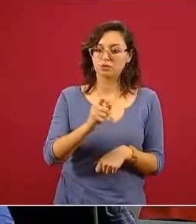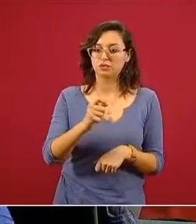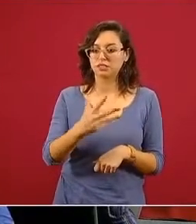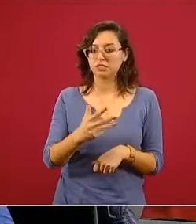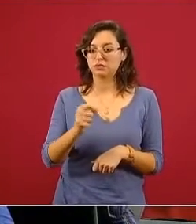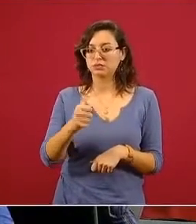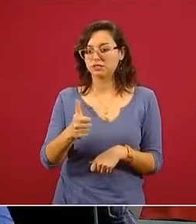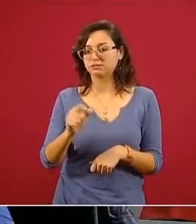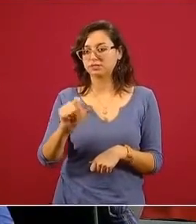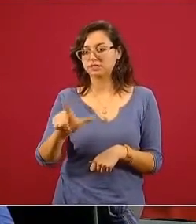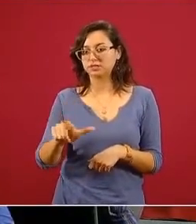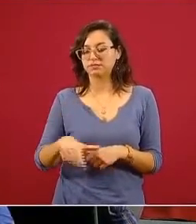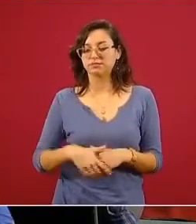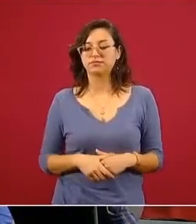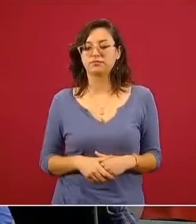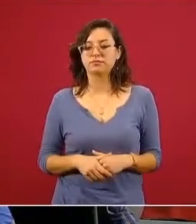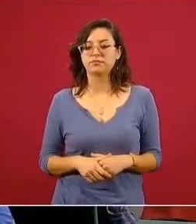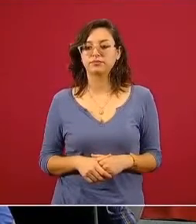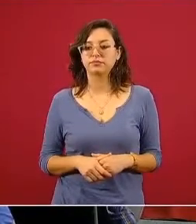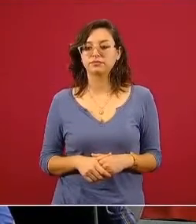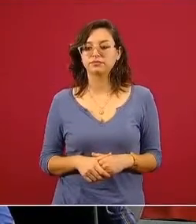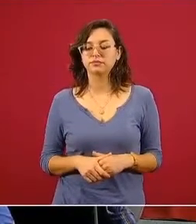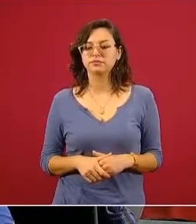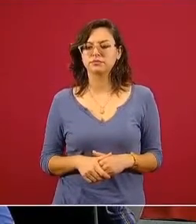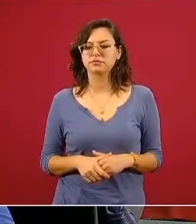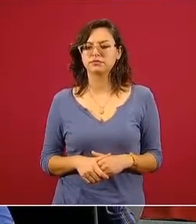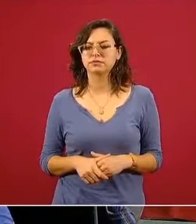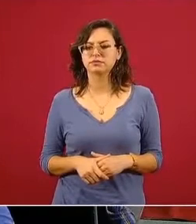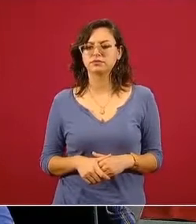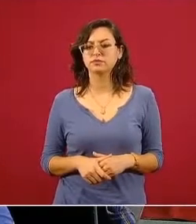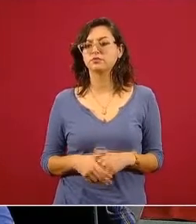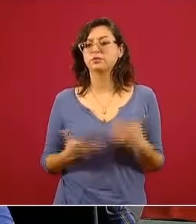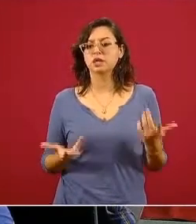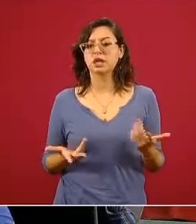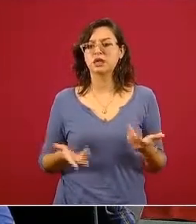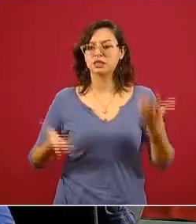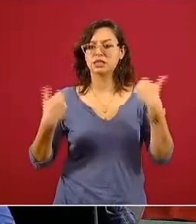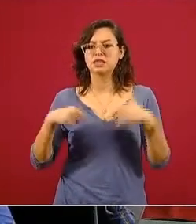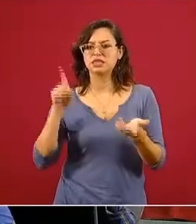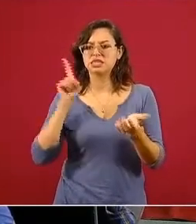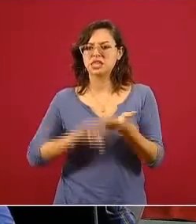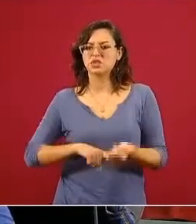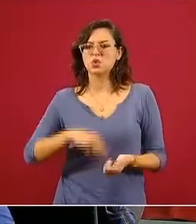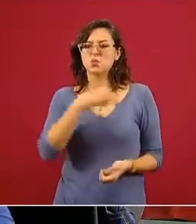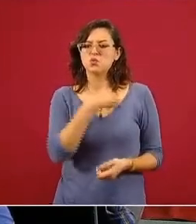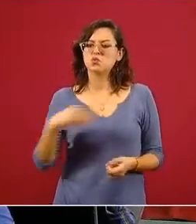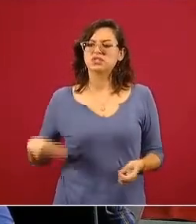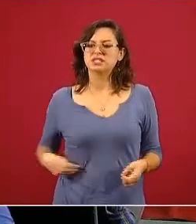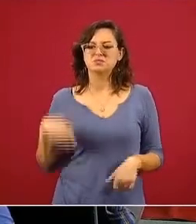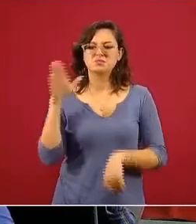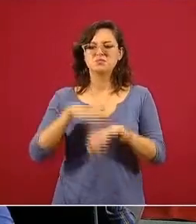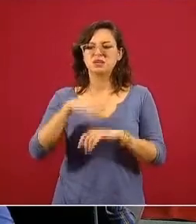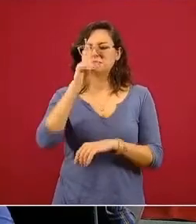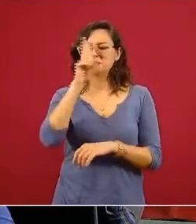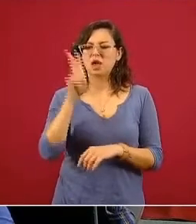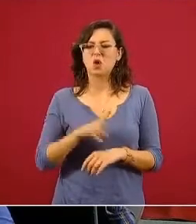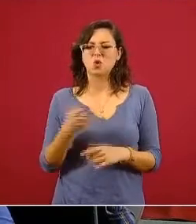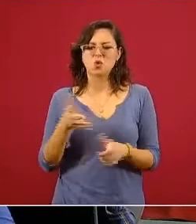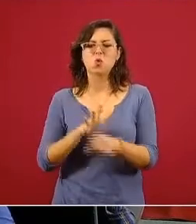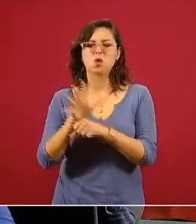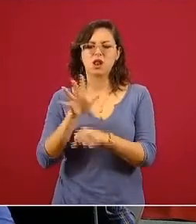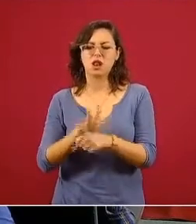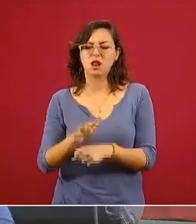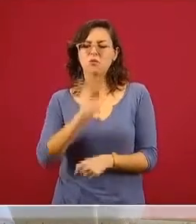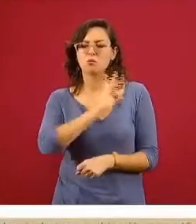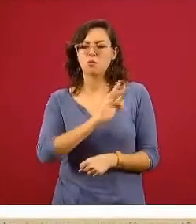y 27. Veamos qué municipios del estado de Coahuila contribuyeron a esta imagen.